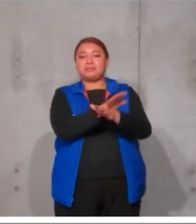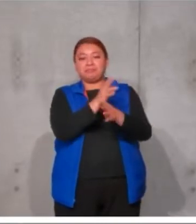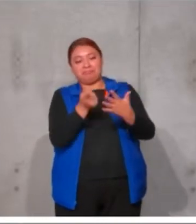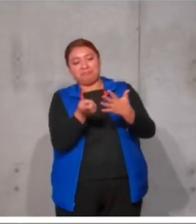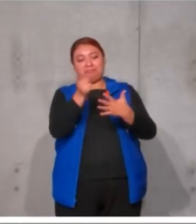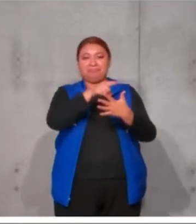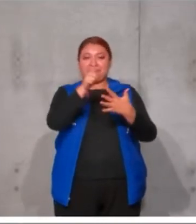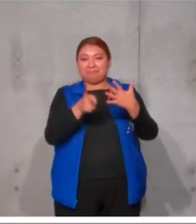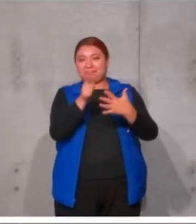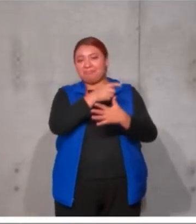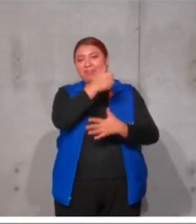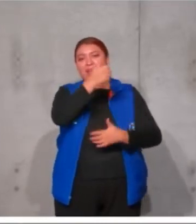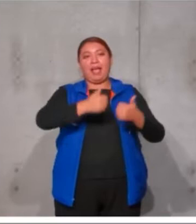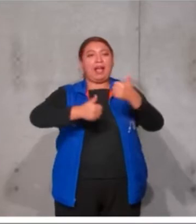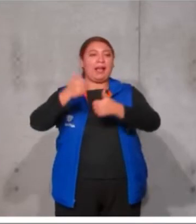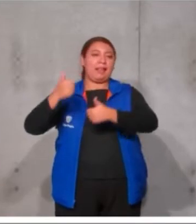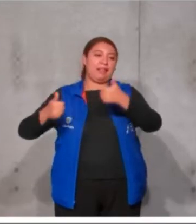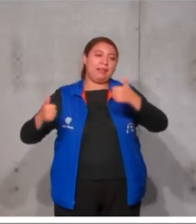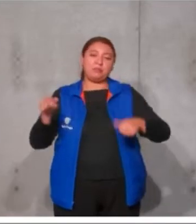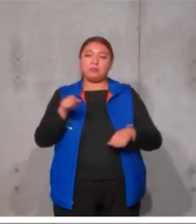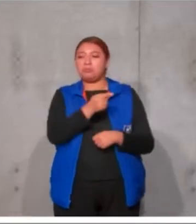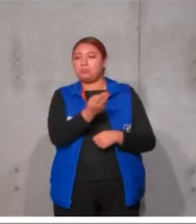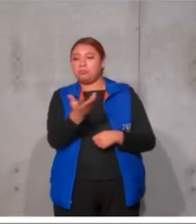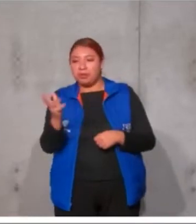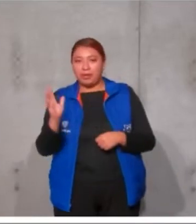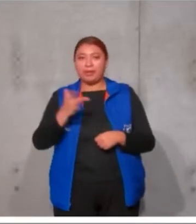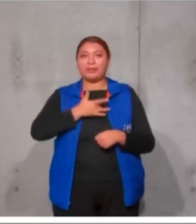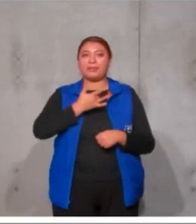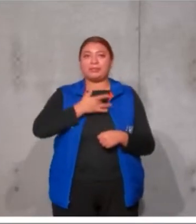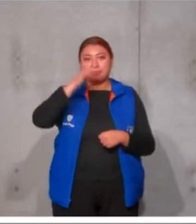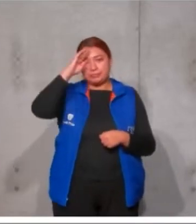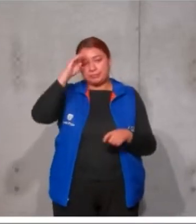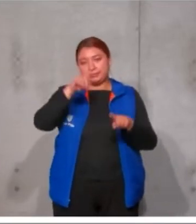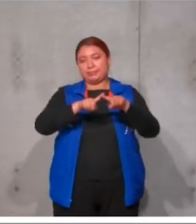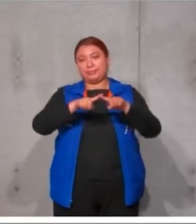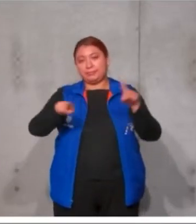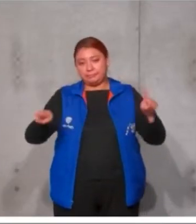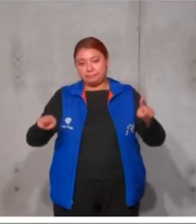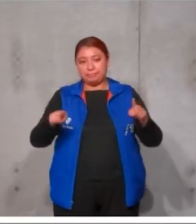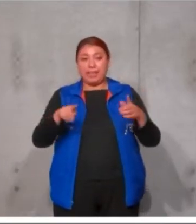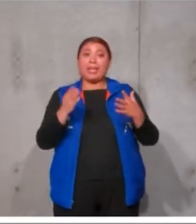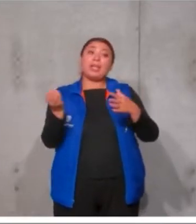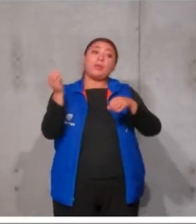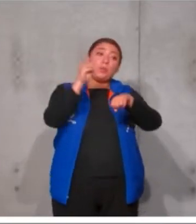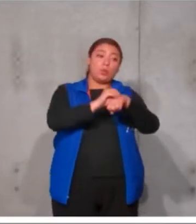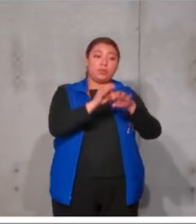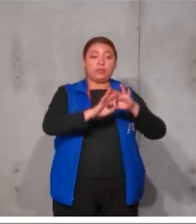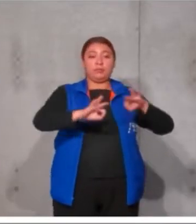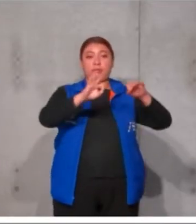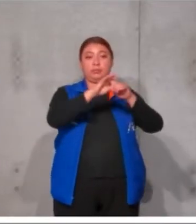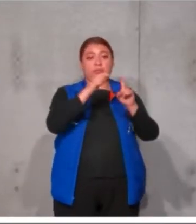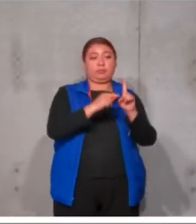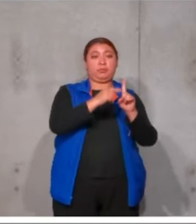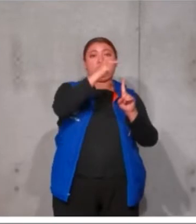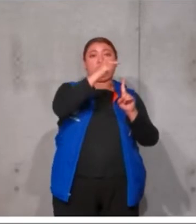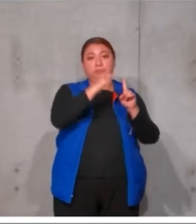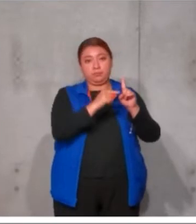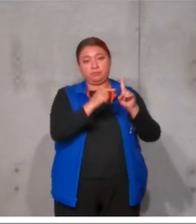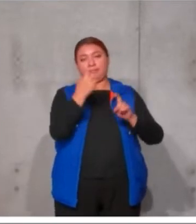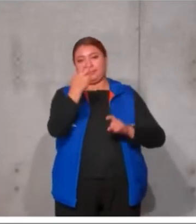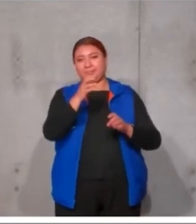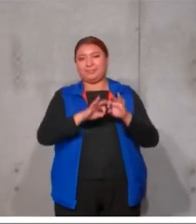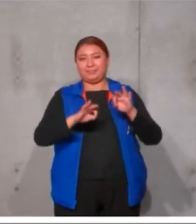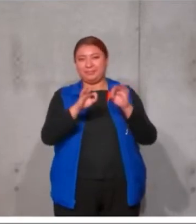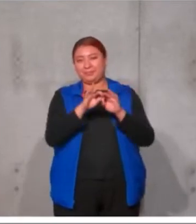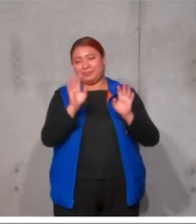laboral el 2 y así. O sea, cada organización le da un peso. Pero cuando hacemos esa consulta a los grupos de